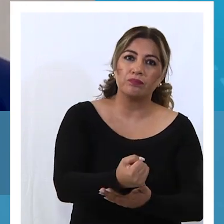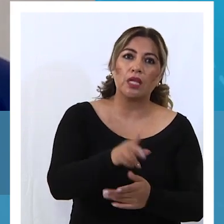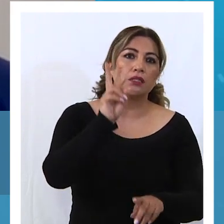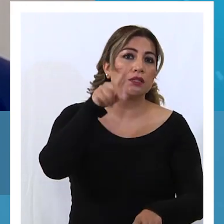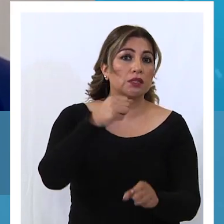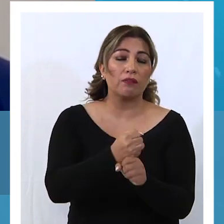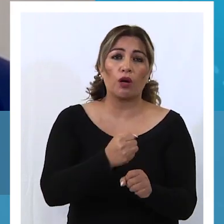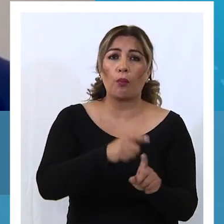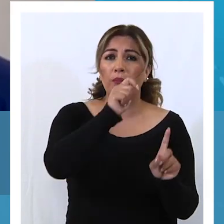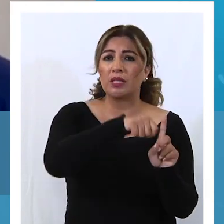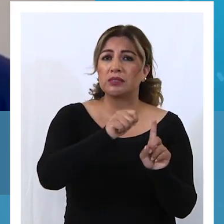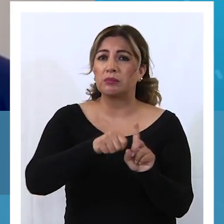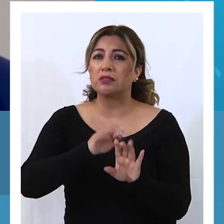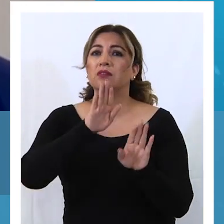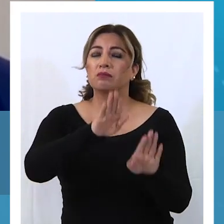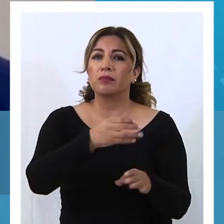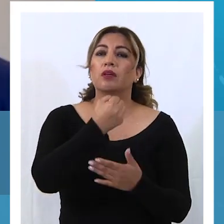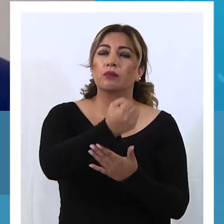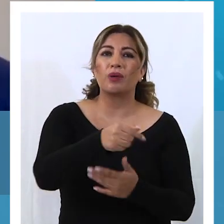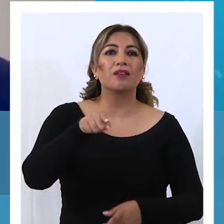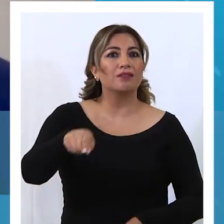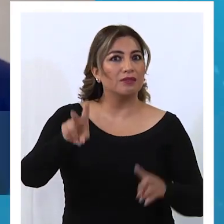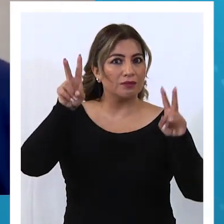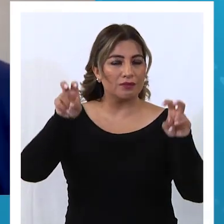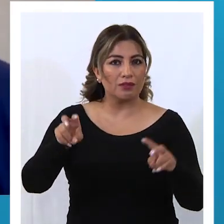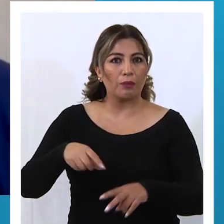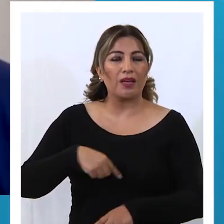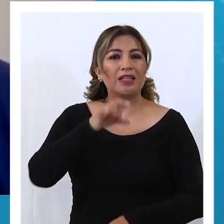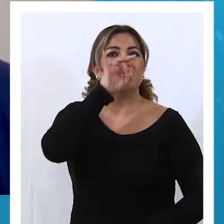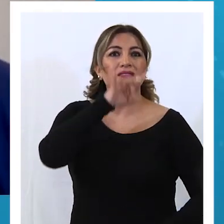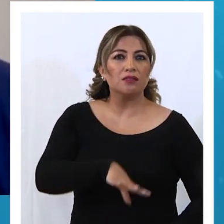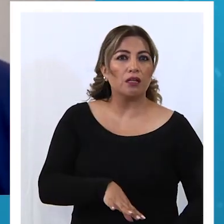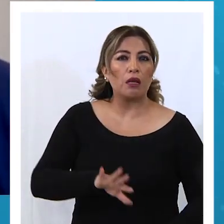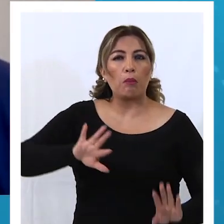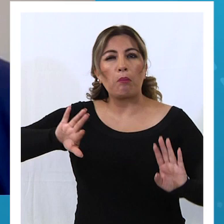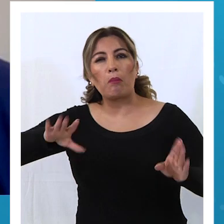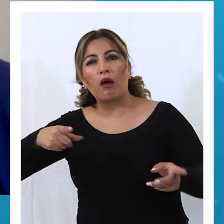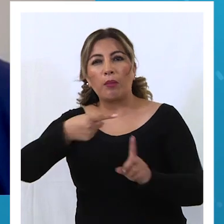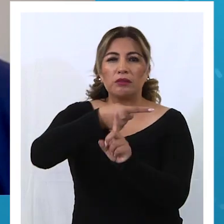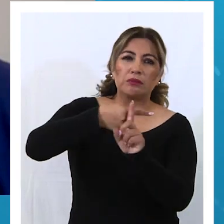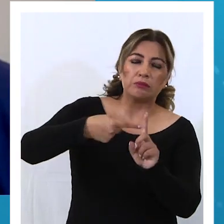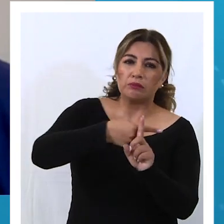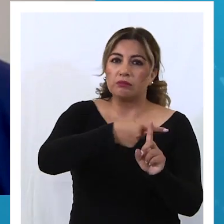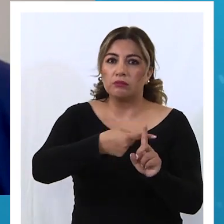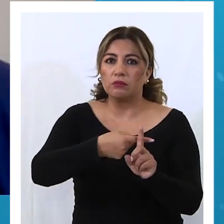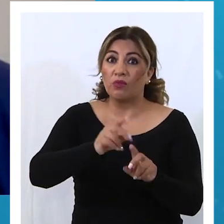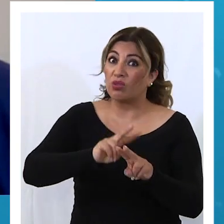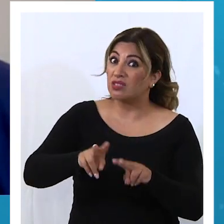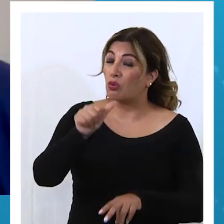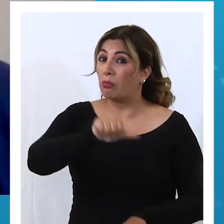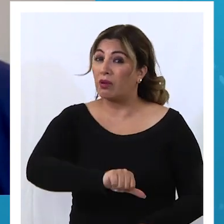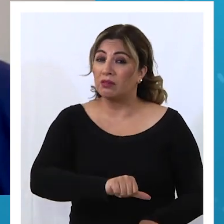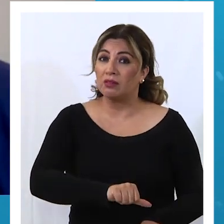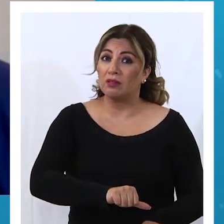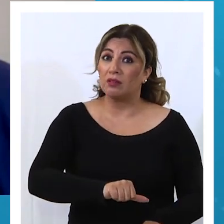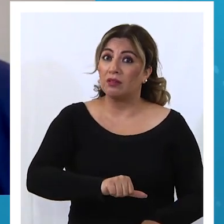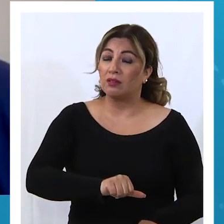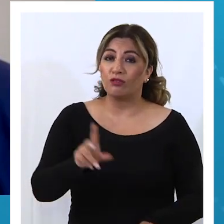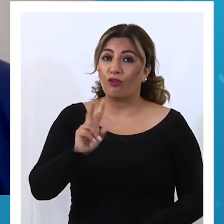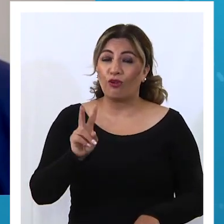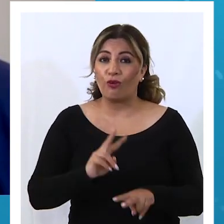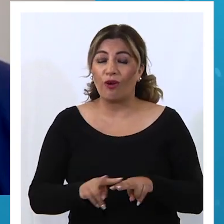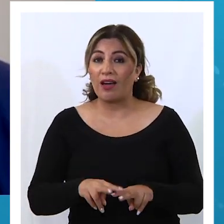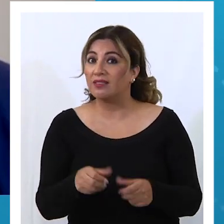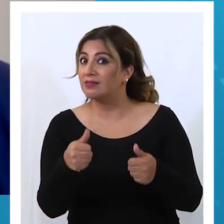durante varios meses. En ese sentido, creo que lo que se observa en Chile es un término medio. Chile no lo está haciendo mal, pero